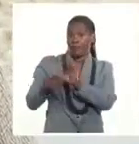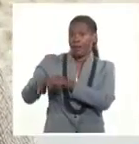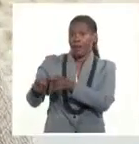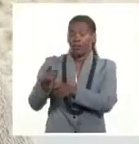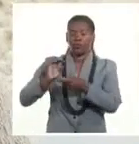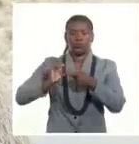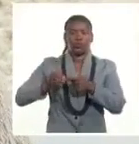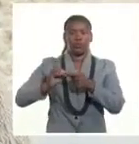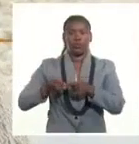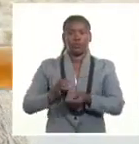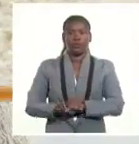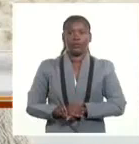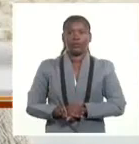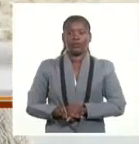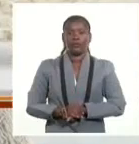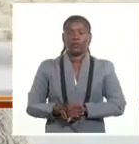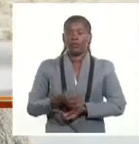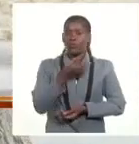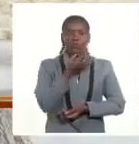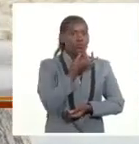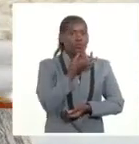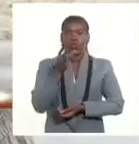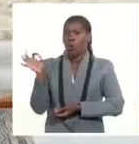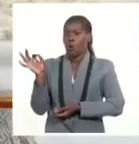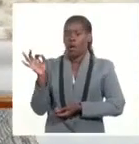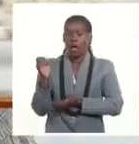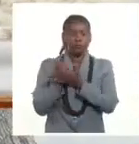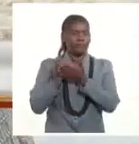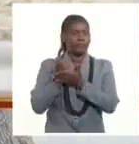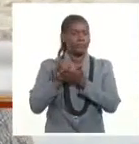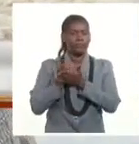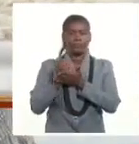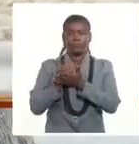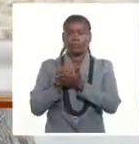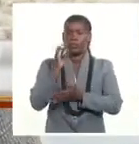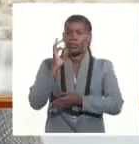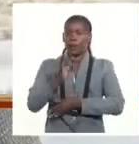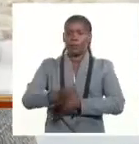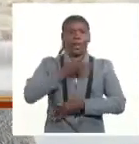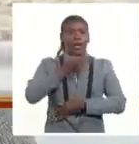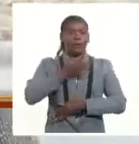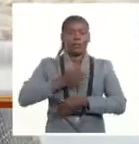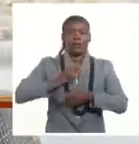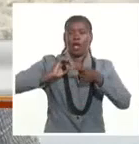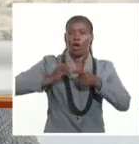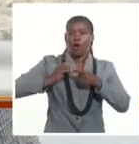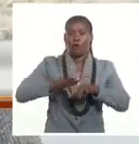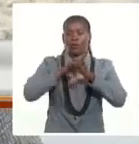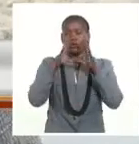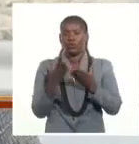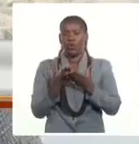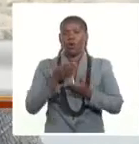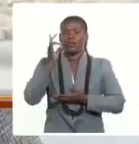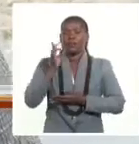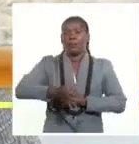por excelencia, no hubo un momento en que no estuviera reflejado la vida de este país en ese momento, en ese día, en